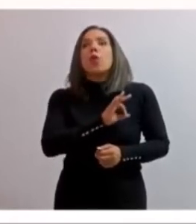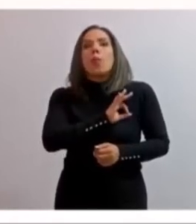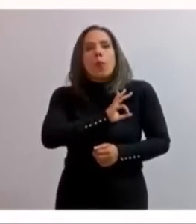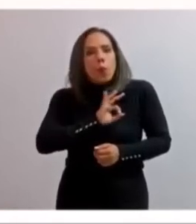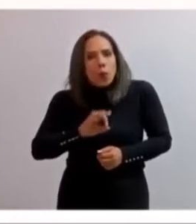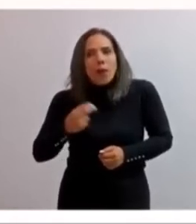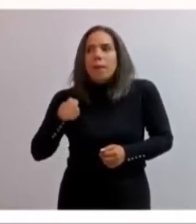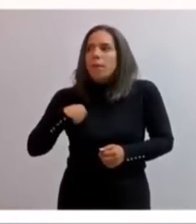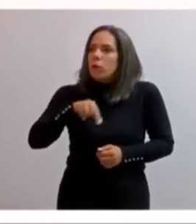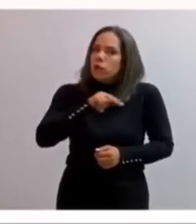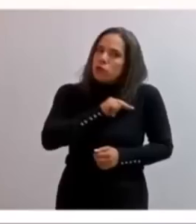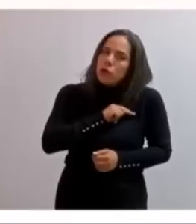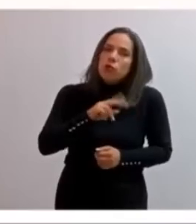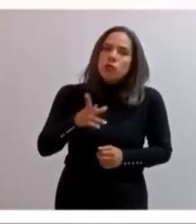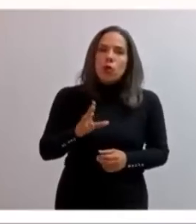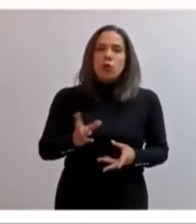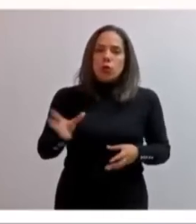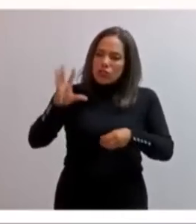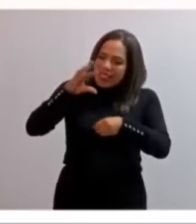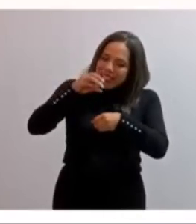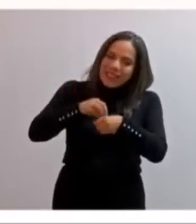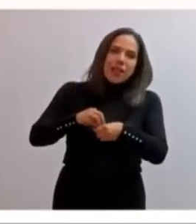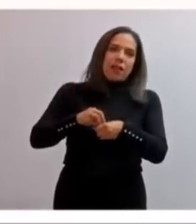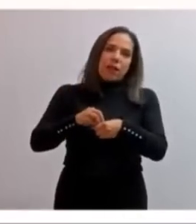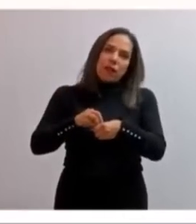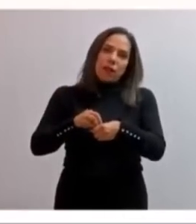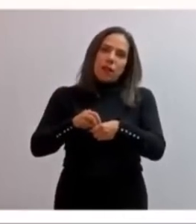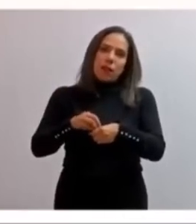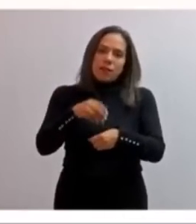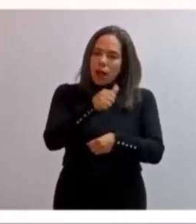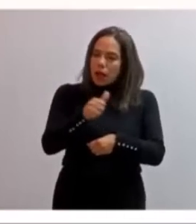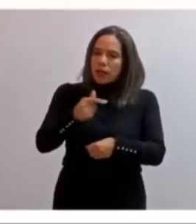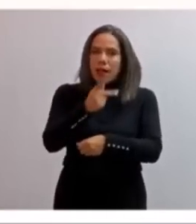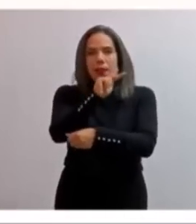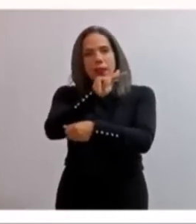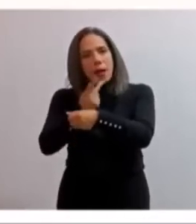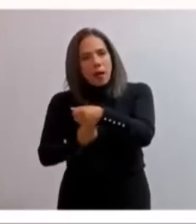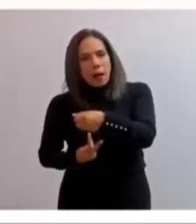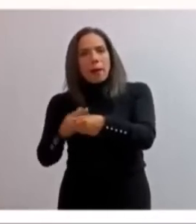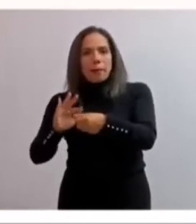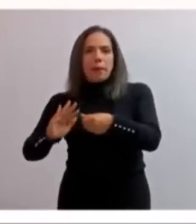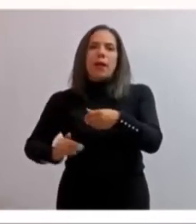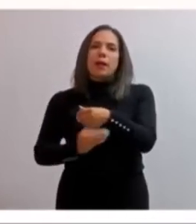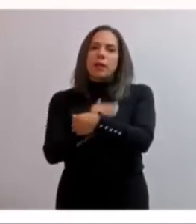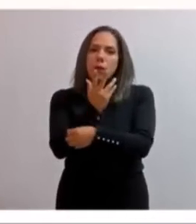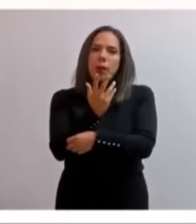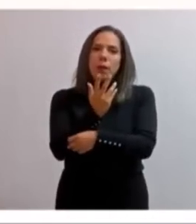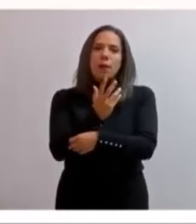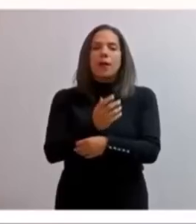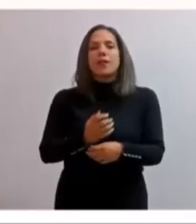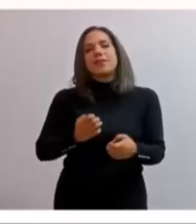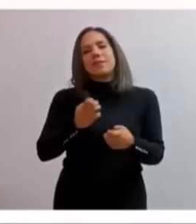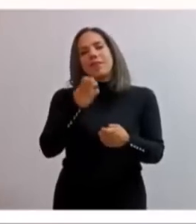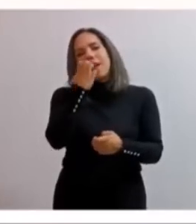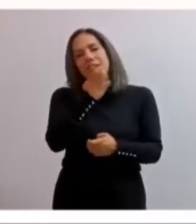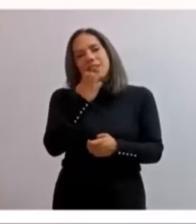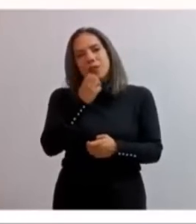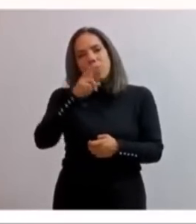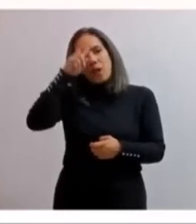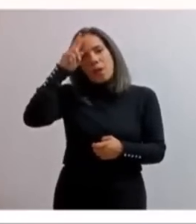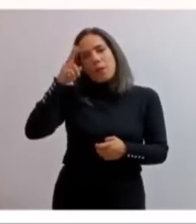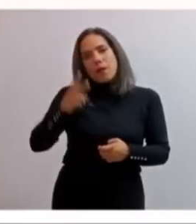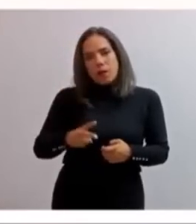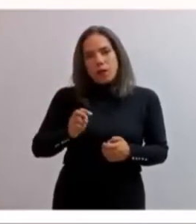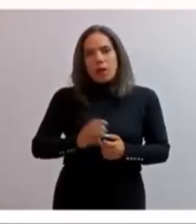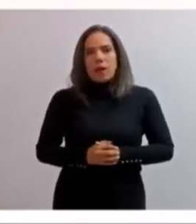una realidad la integración del plan de estudios que busca la nueva escuela mexicana. Por mucho tiempo, yo